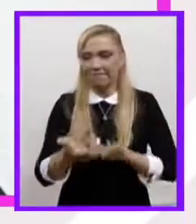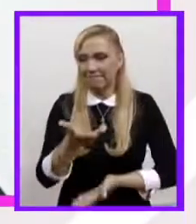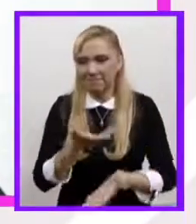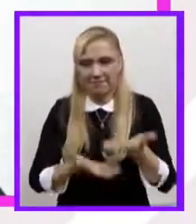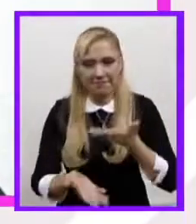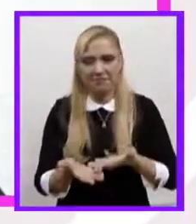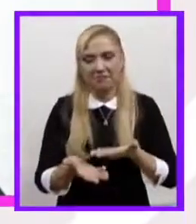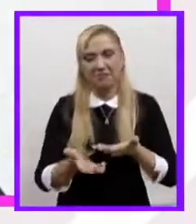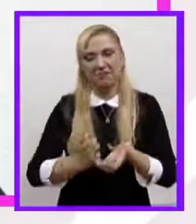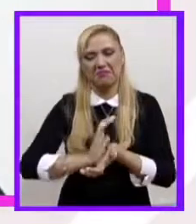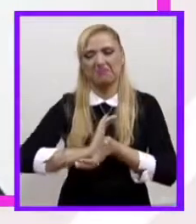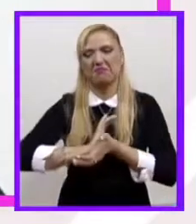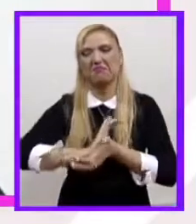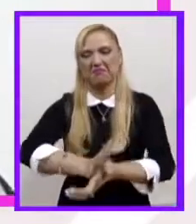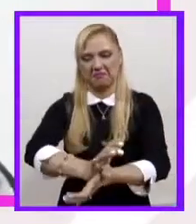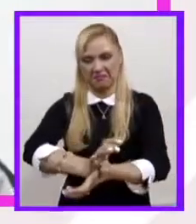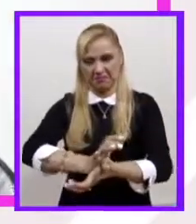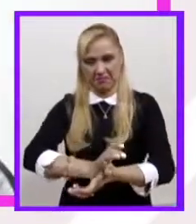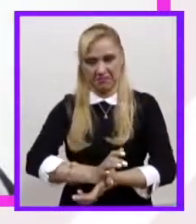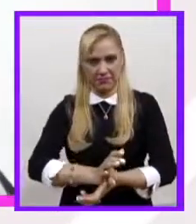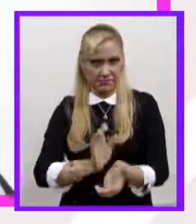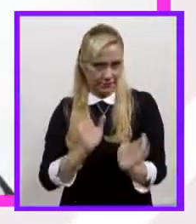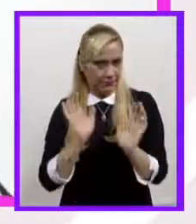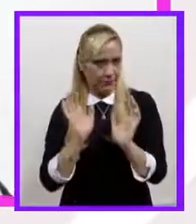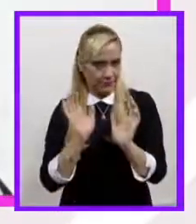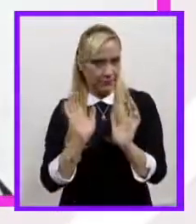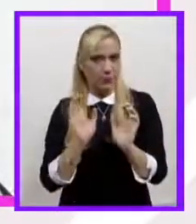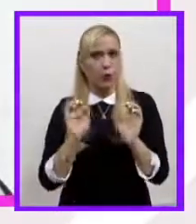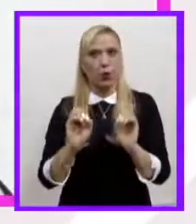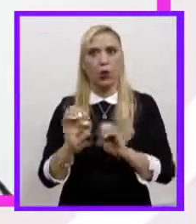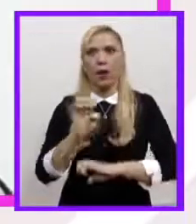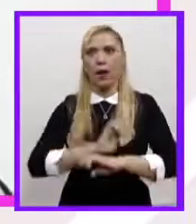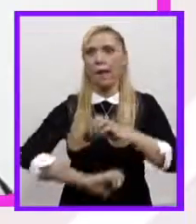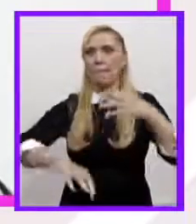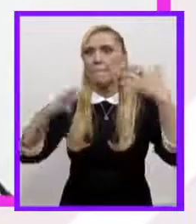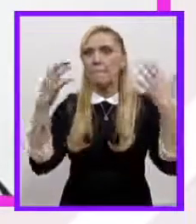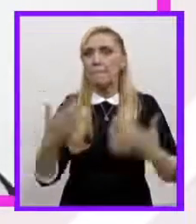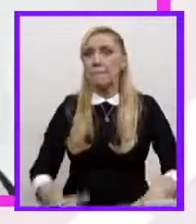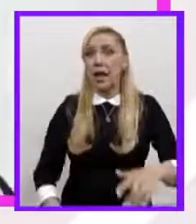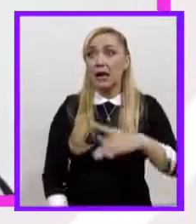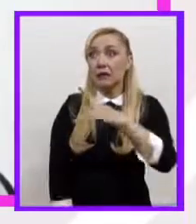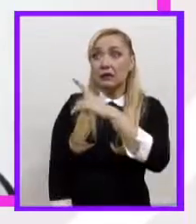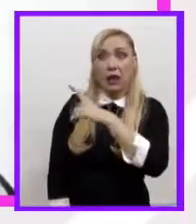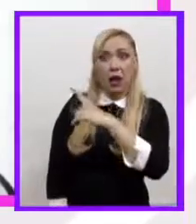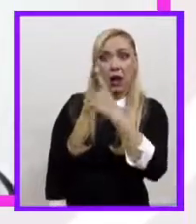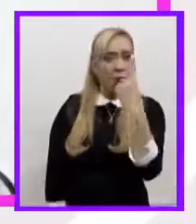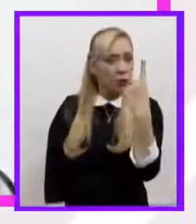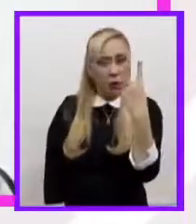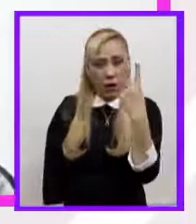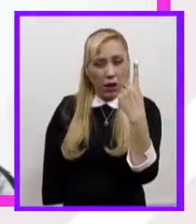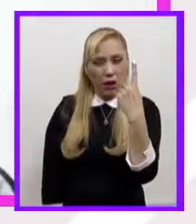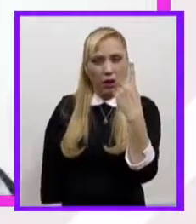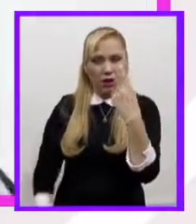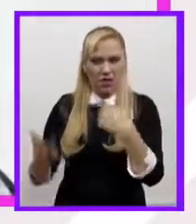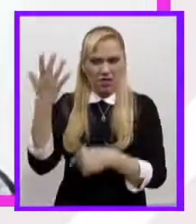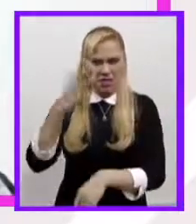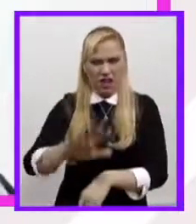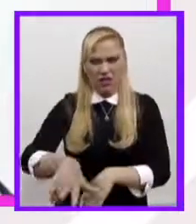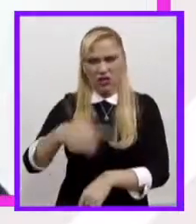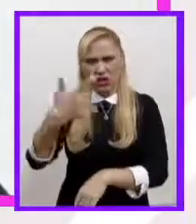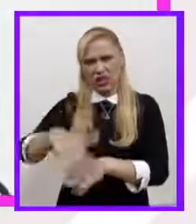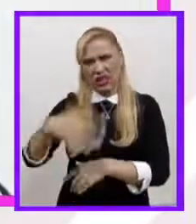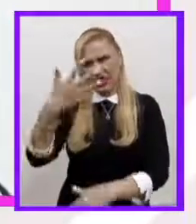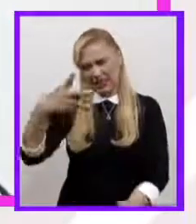un acto discriminatorio que una persona o una empresa que de manera constante, no una vez, sino 10, 12,